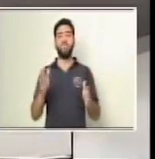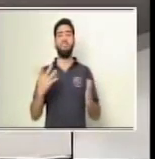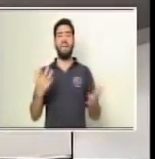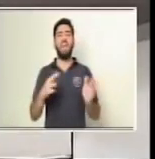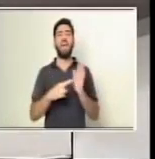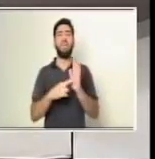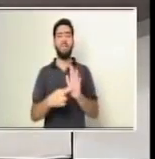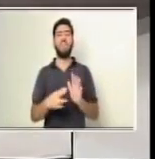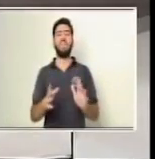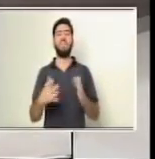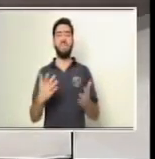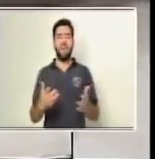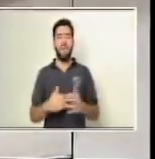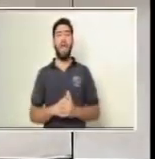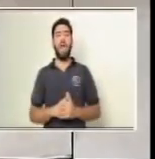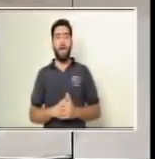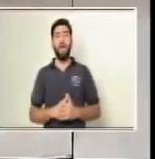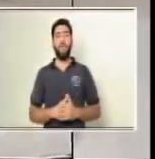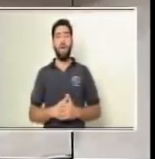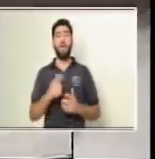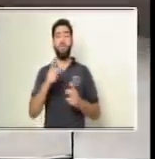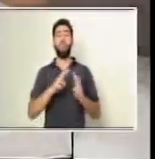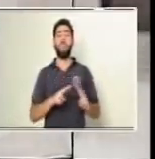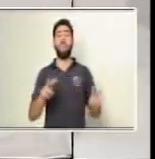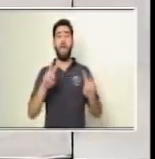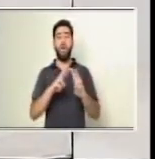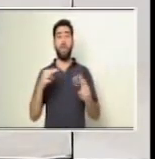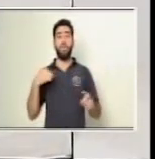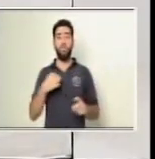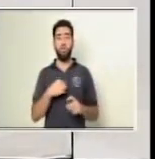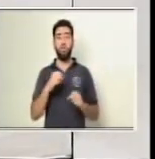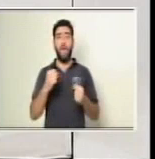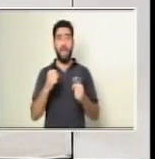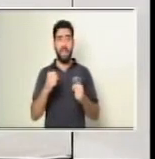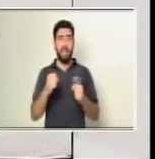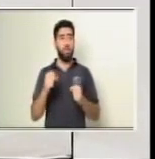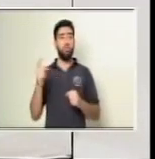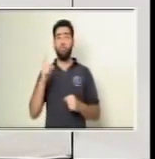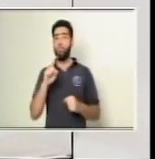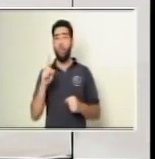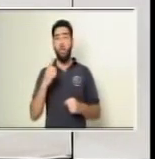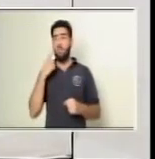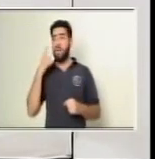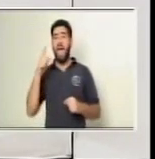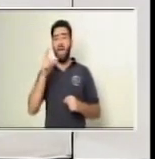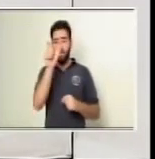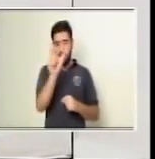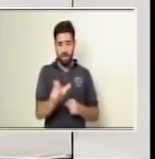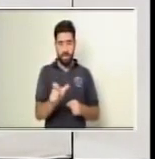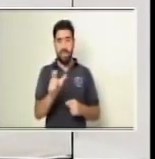representa? Representa que los valores que nos forman los extremos no se toman en cuenta